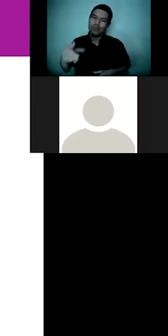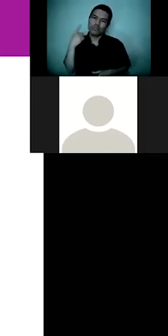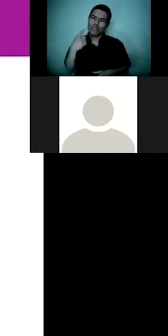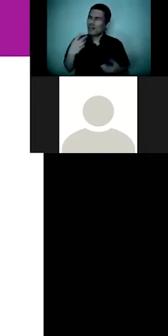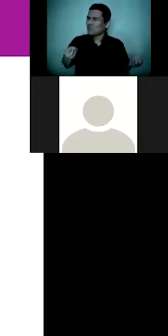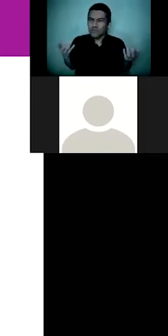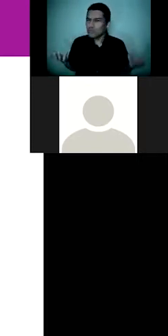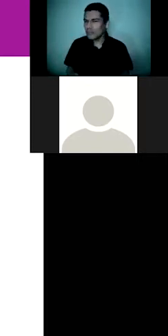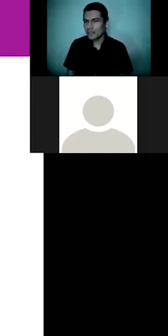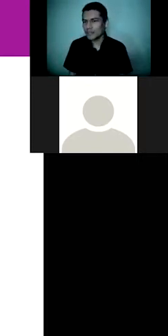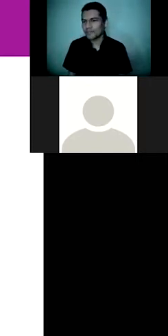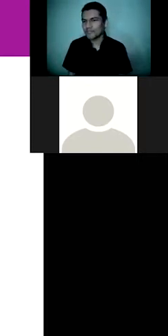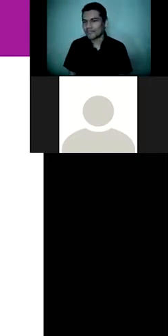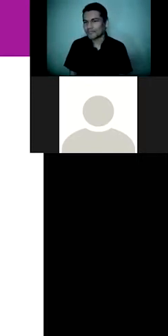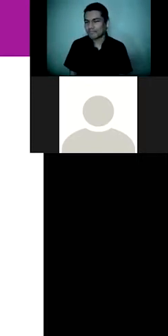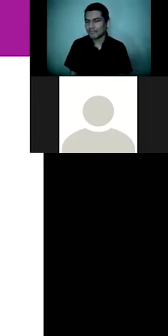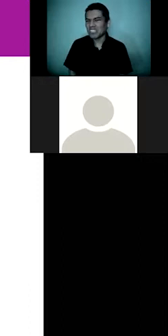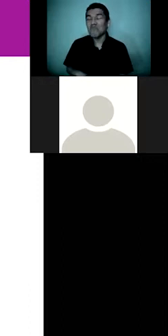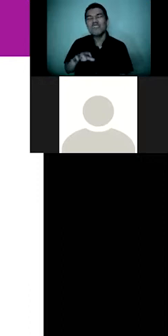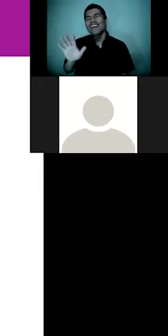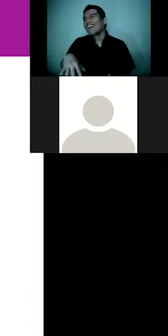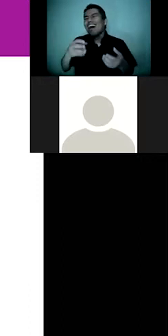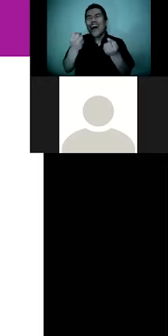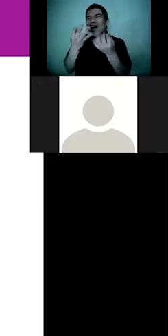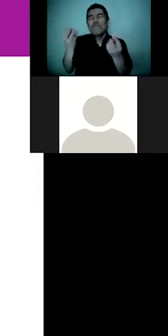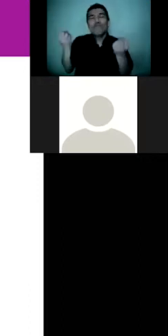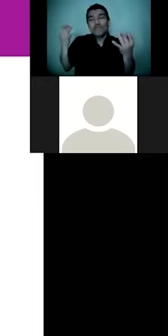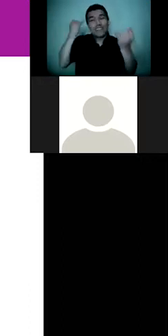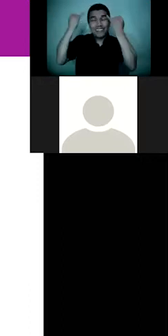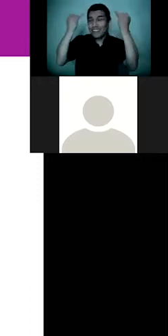tienen el tema de la privacidad lingüística con los niños porque